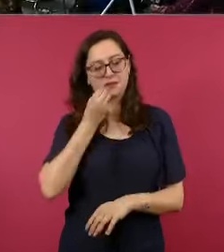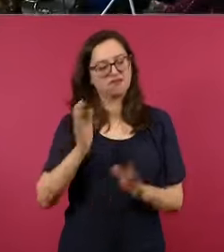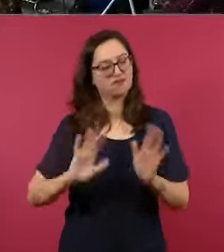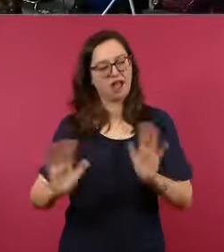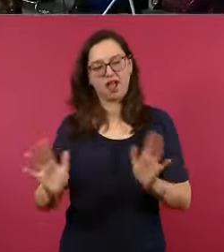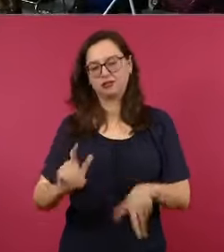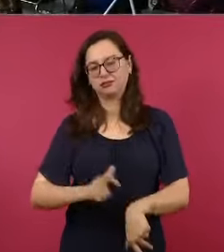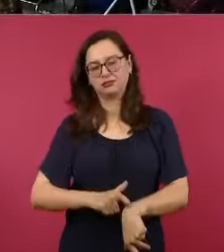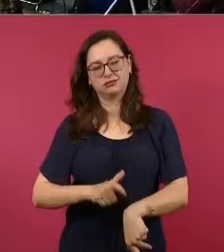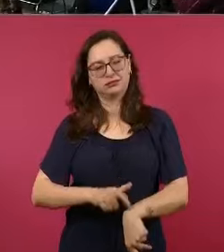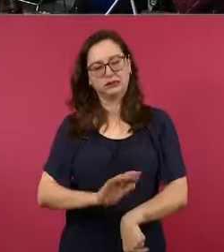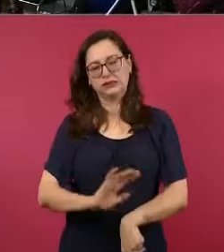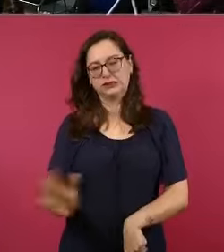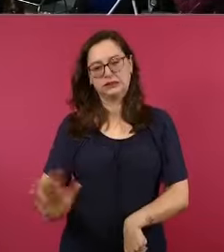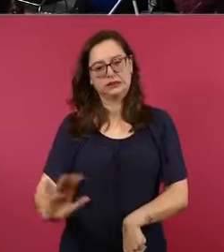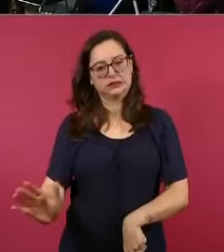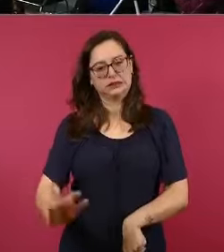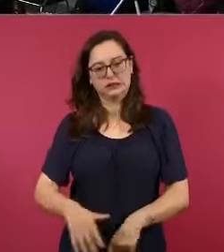ya